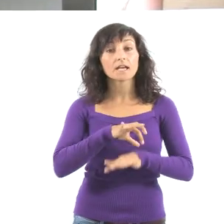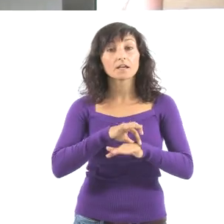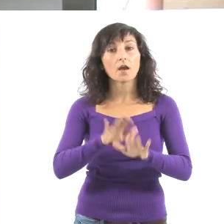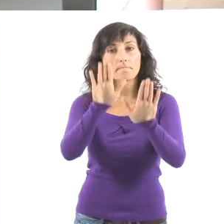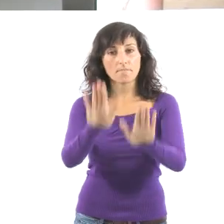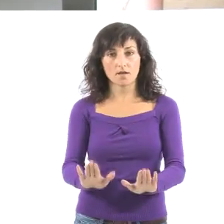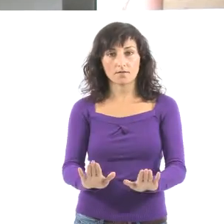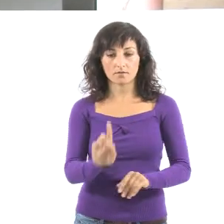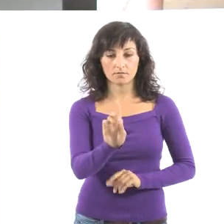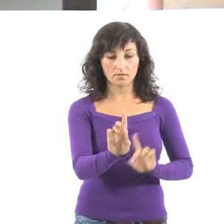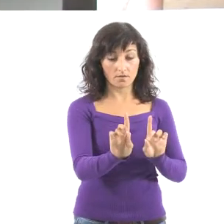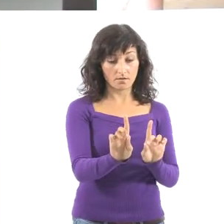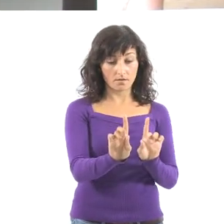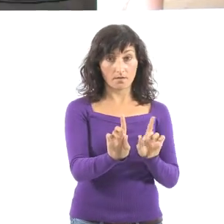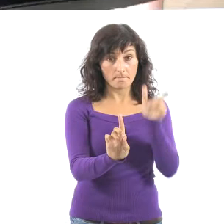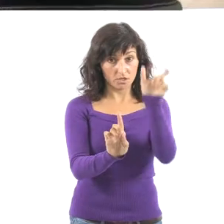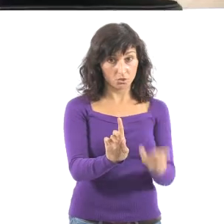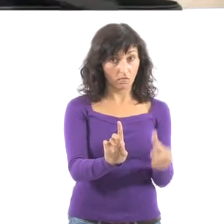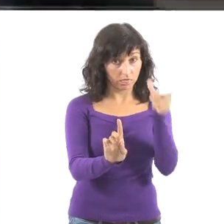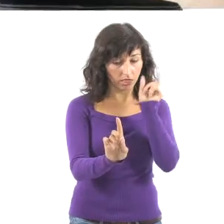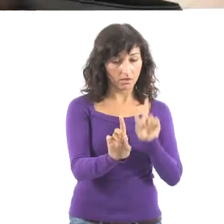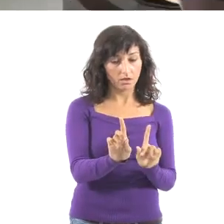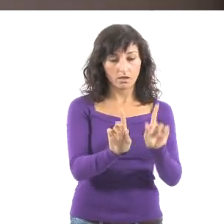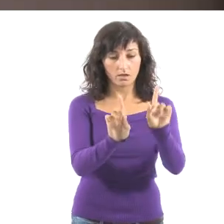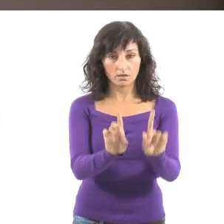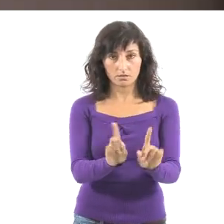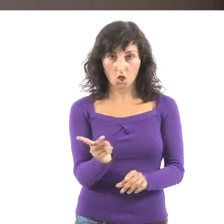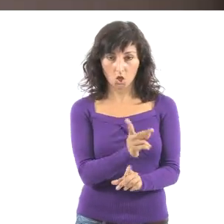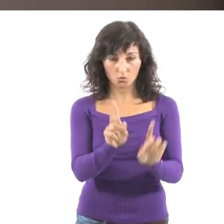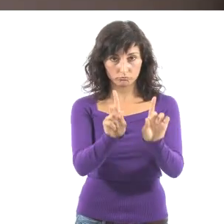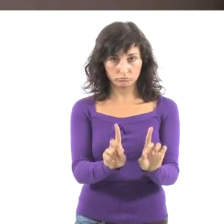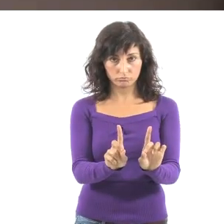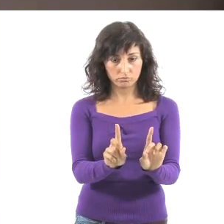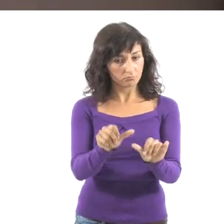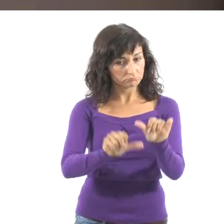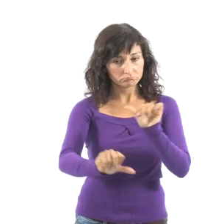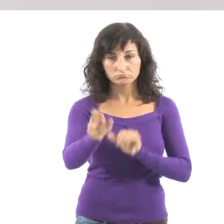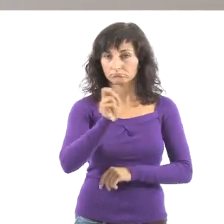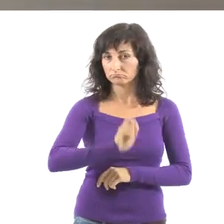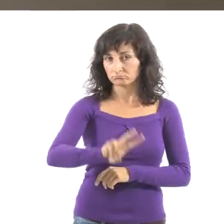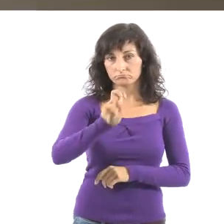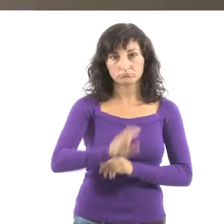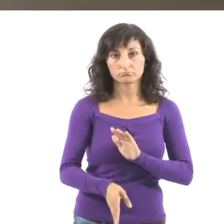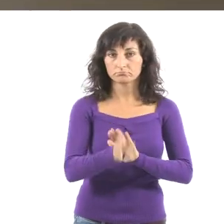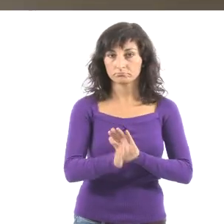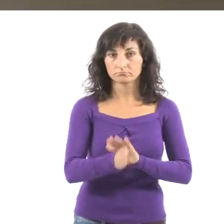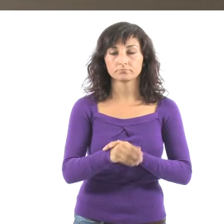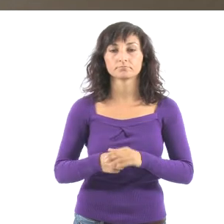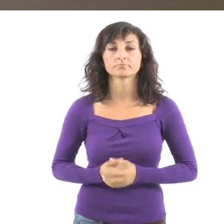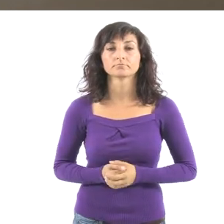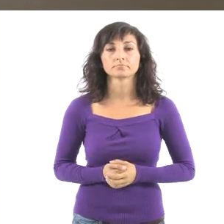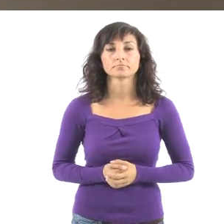marcha, espera hasta que la persona deficiente visual alcance su altura y a partir de ahí la reanudan. A la hora de